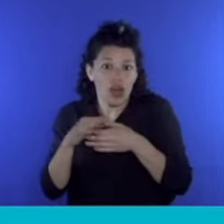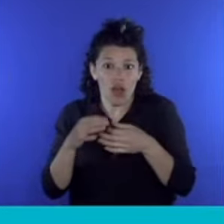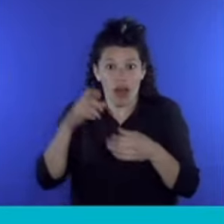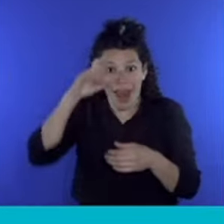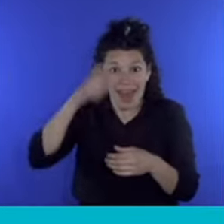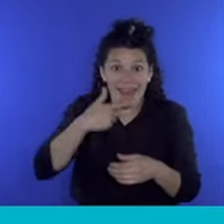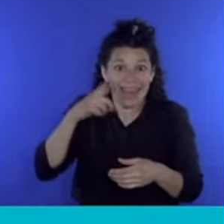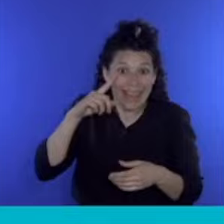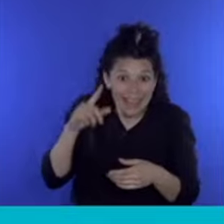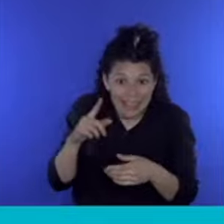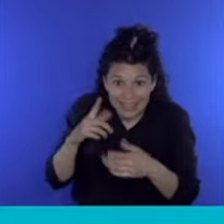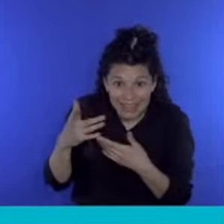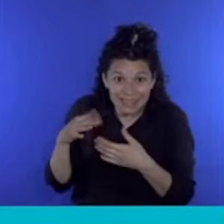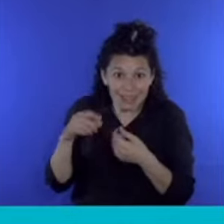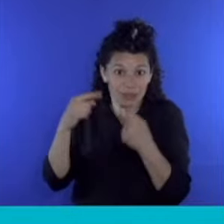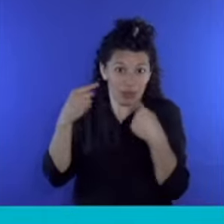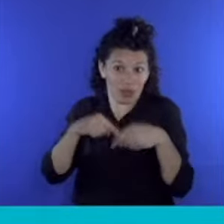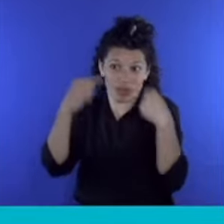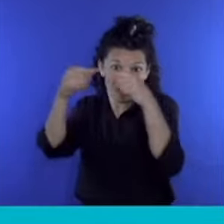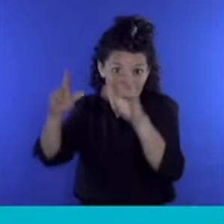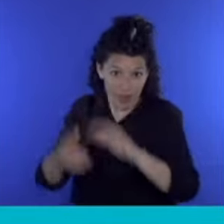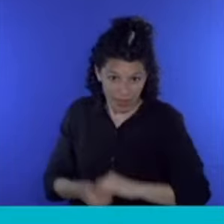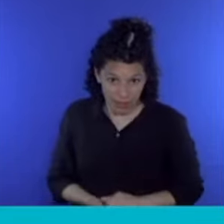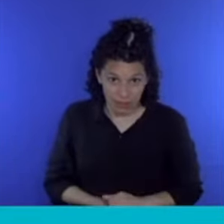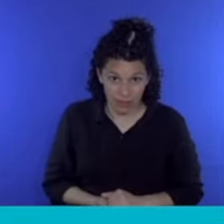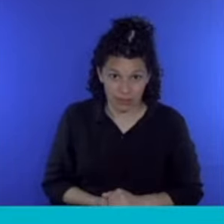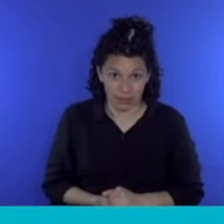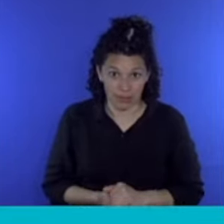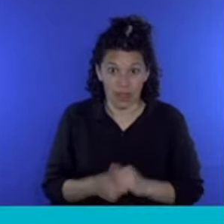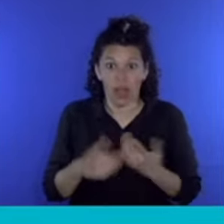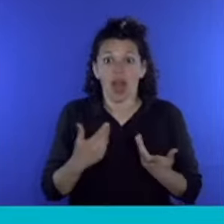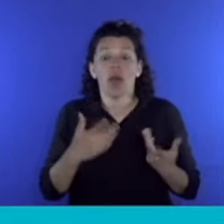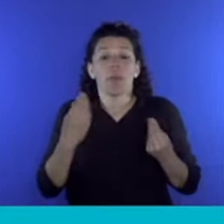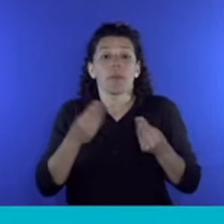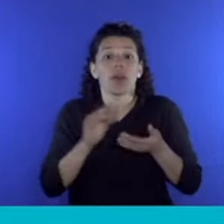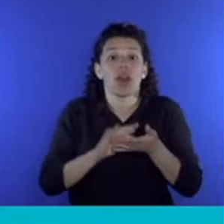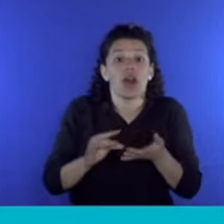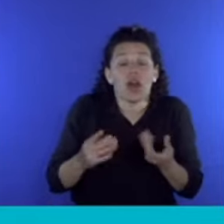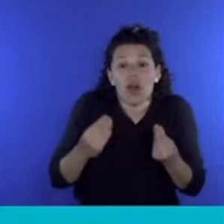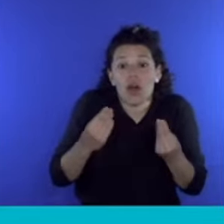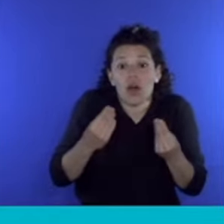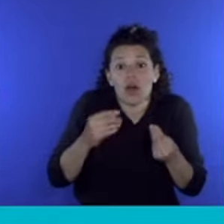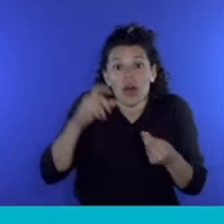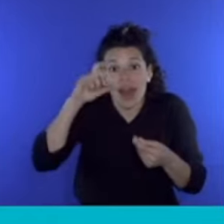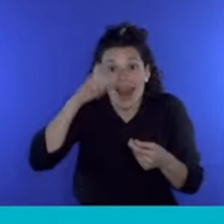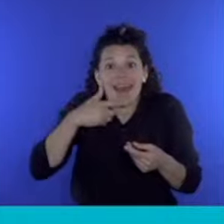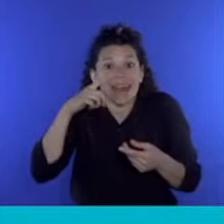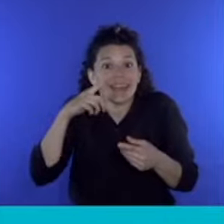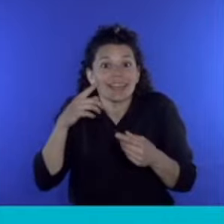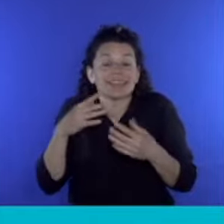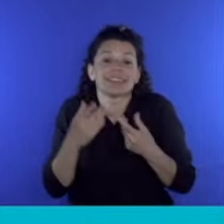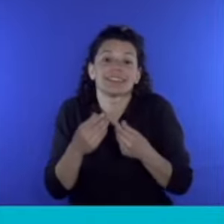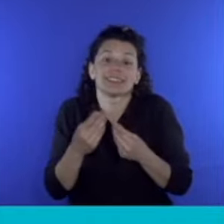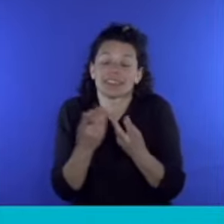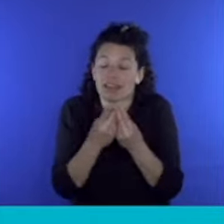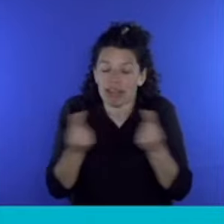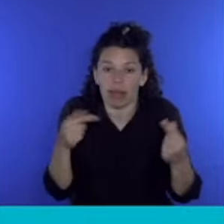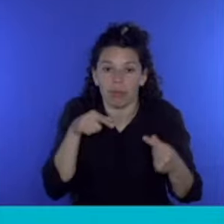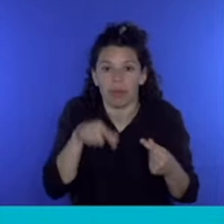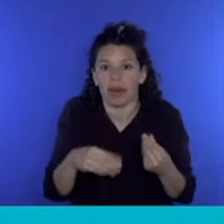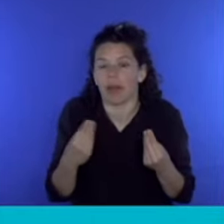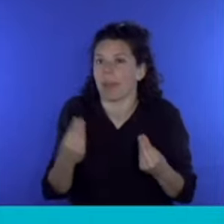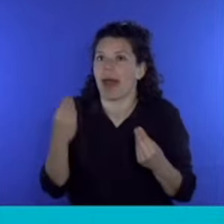sectores reaccionarios, clericales, quieren terminar con la ESI, entonces se agarran de cualquier cosa para tratar de instalar un